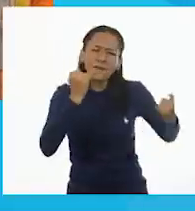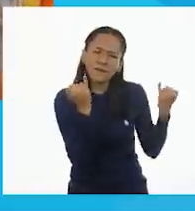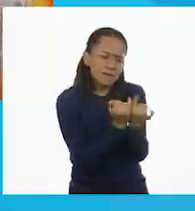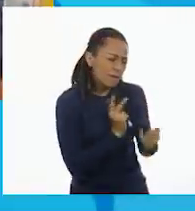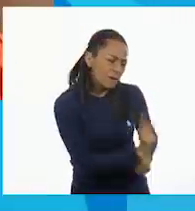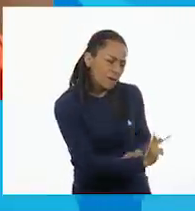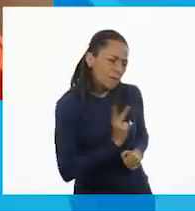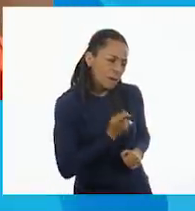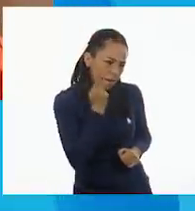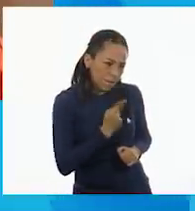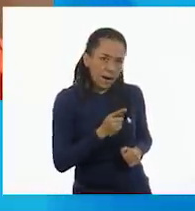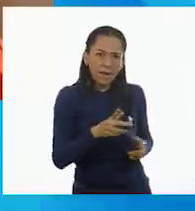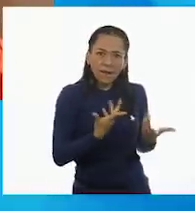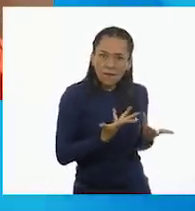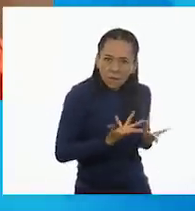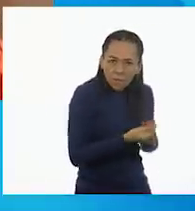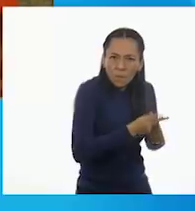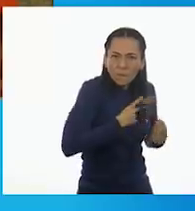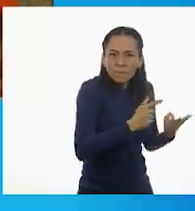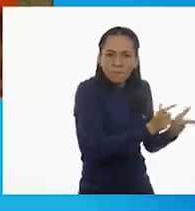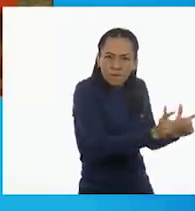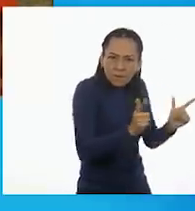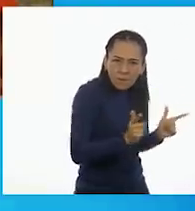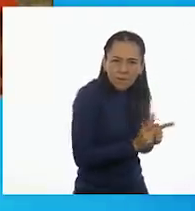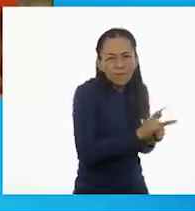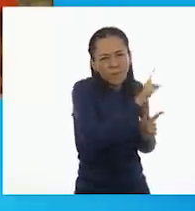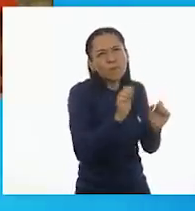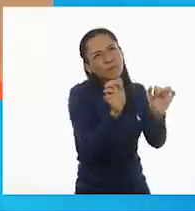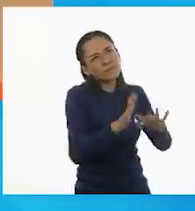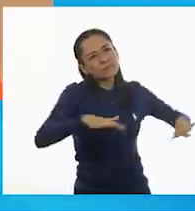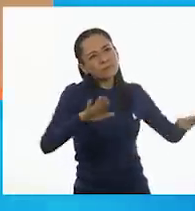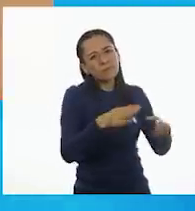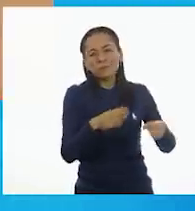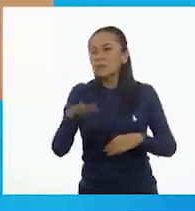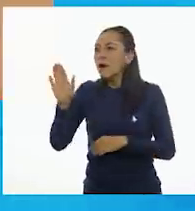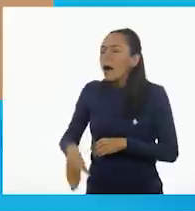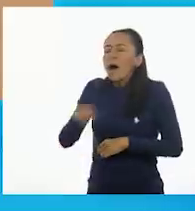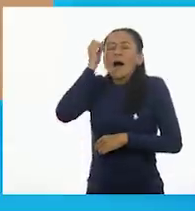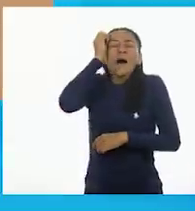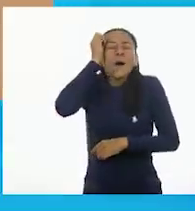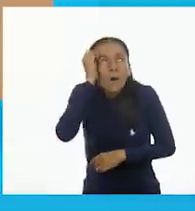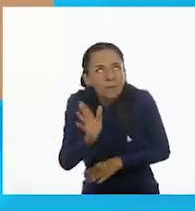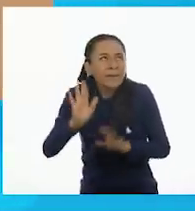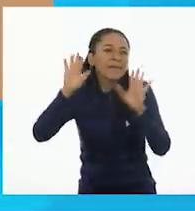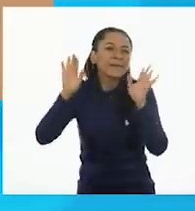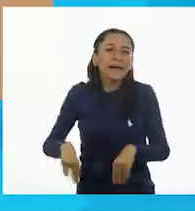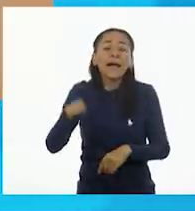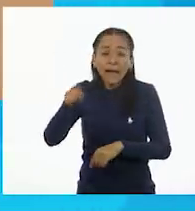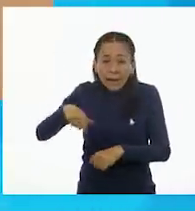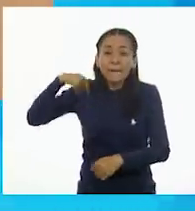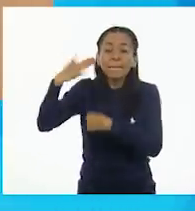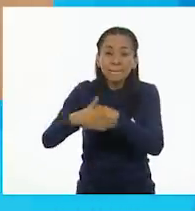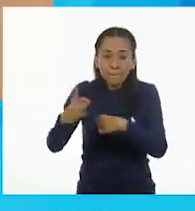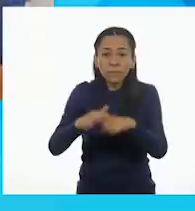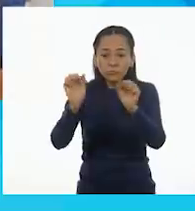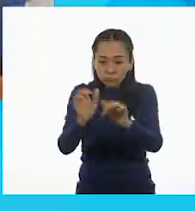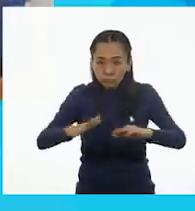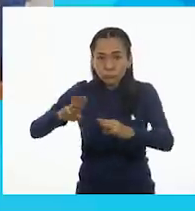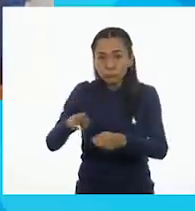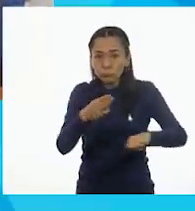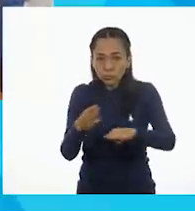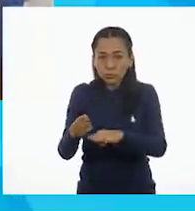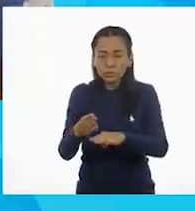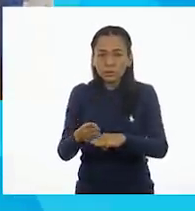olvida! ¡El Mau va a dar un taller de música! ¡Ah! Pues ¡qué padre! Pero va a ser aquí, en la Casa de Cultura de Quipatla.